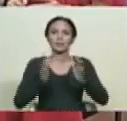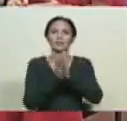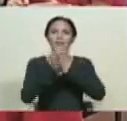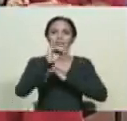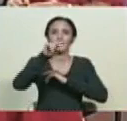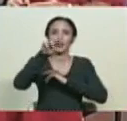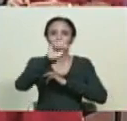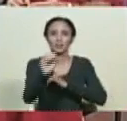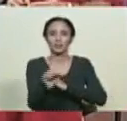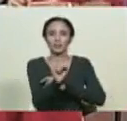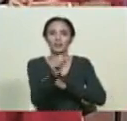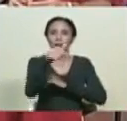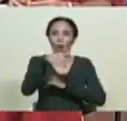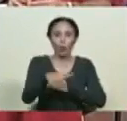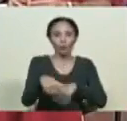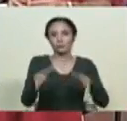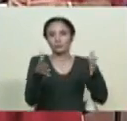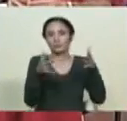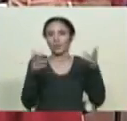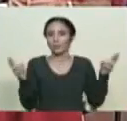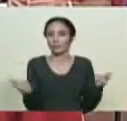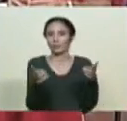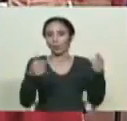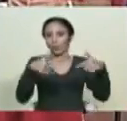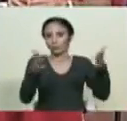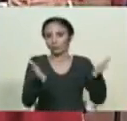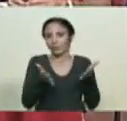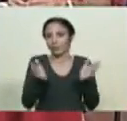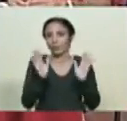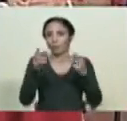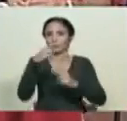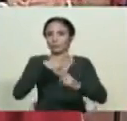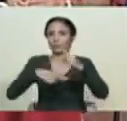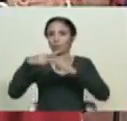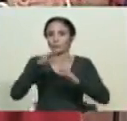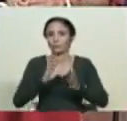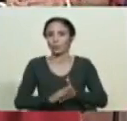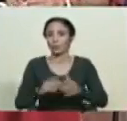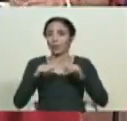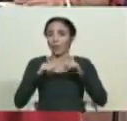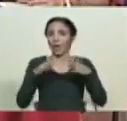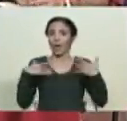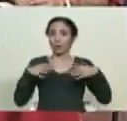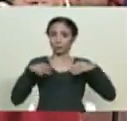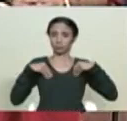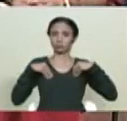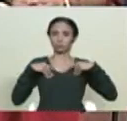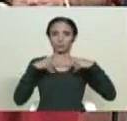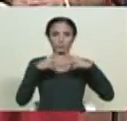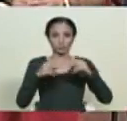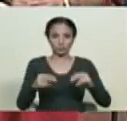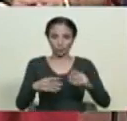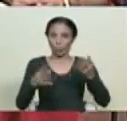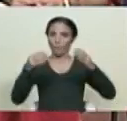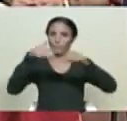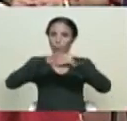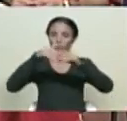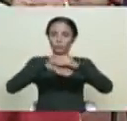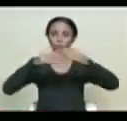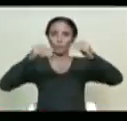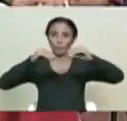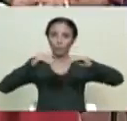la de hoy, la victoria de hoy, pues. Y no nos vamos a parar en eso. Y vamos a seguir haciendo las elecciones que sean necesarias.